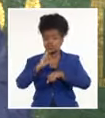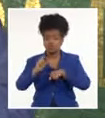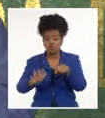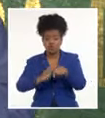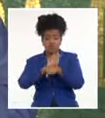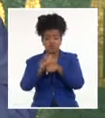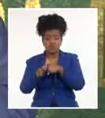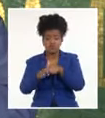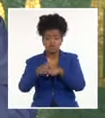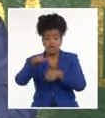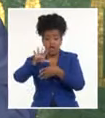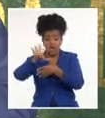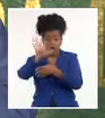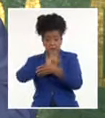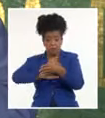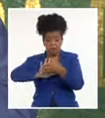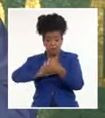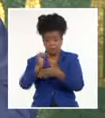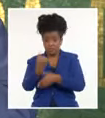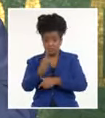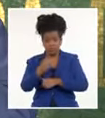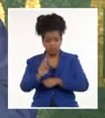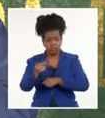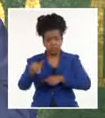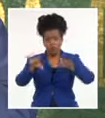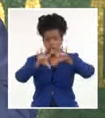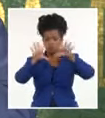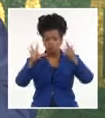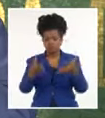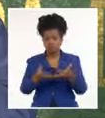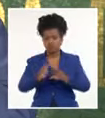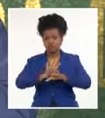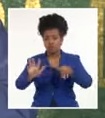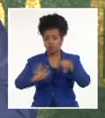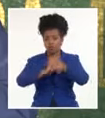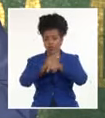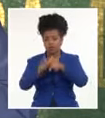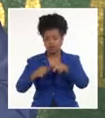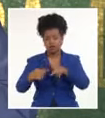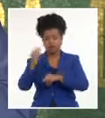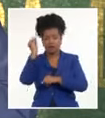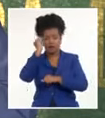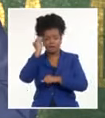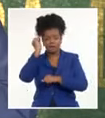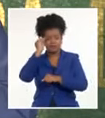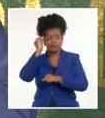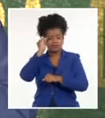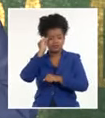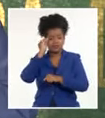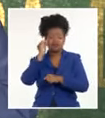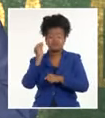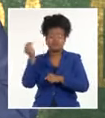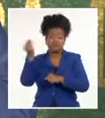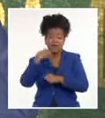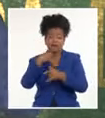mundo. La pandemia nos enseña de una manera dramática, porque han muerto más de 5 millones de personas